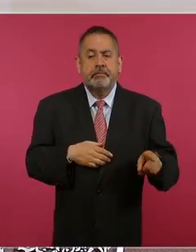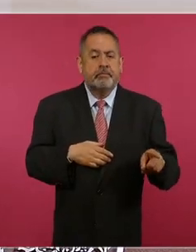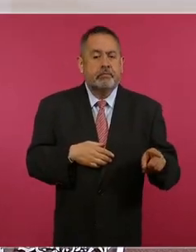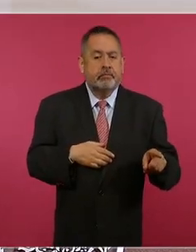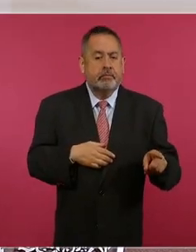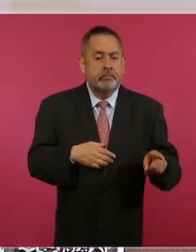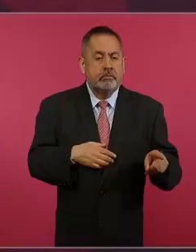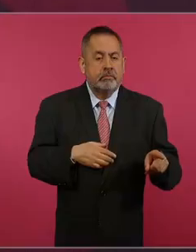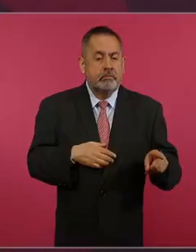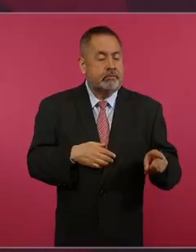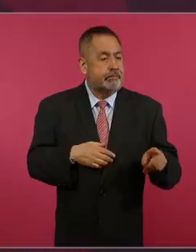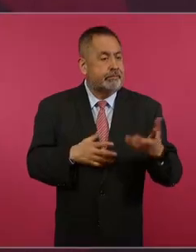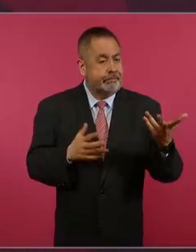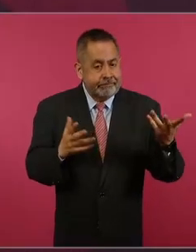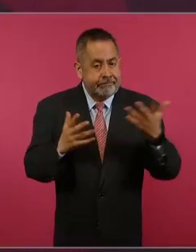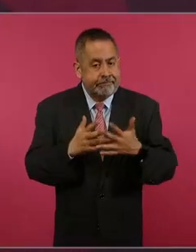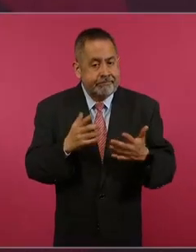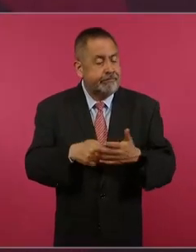con que se muere